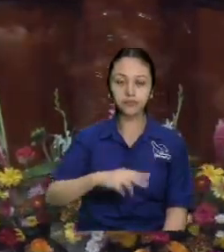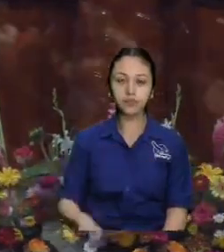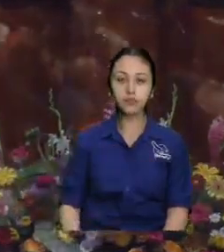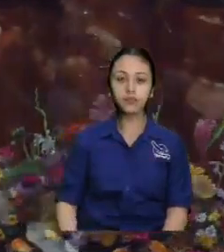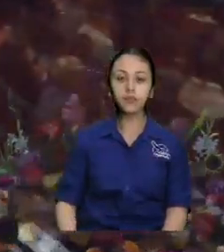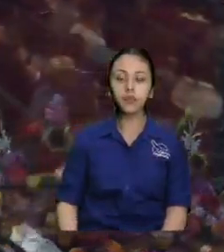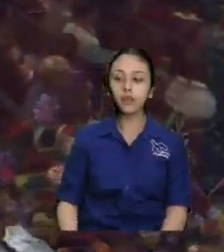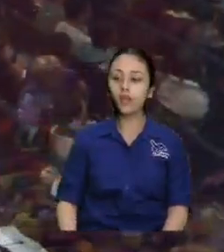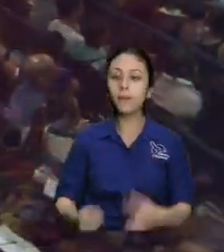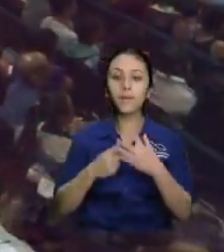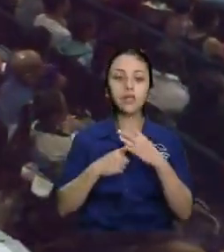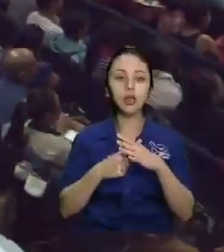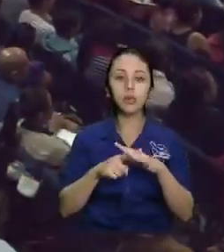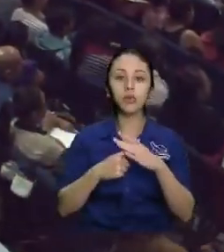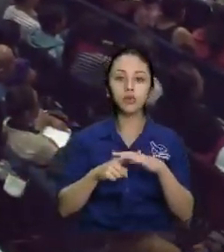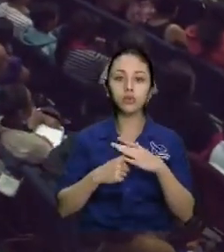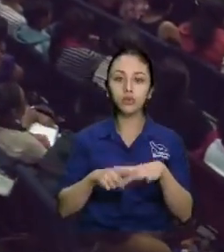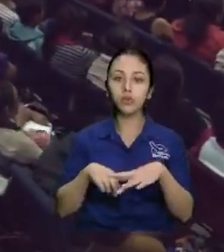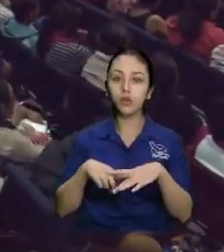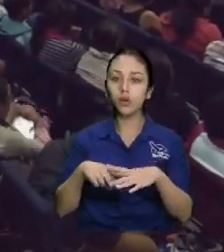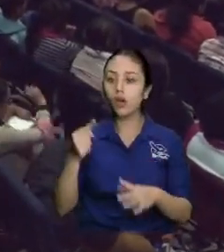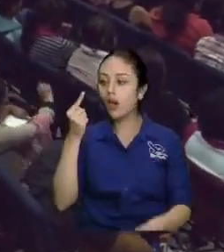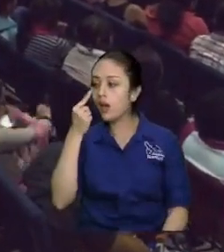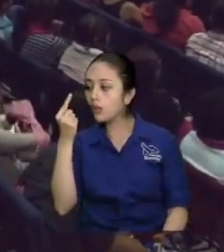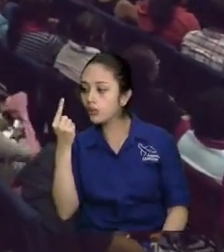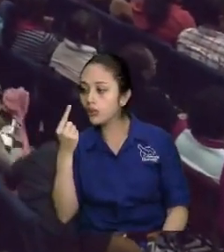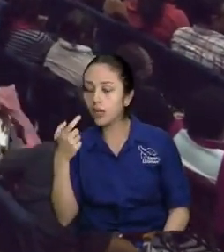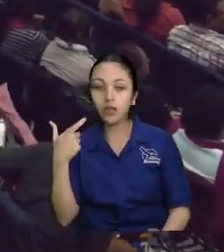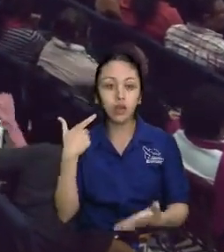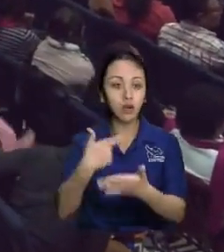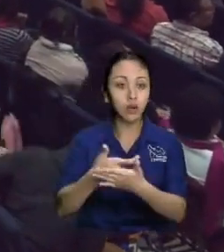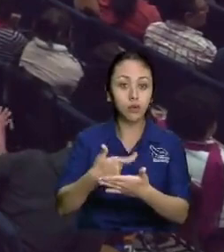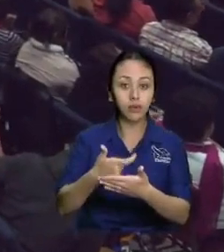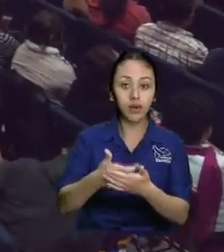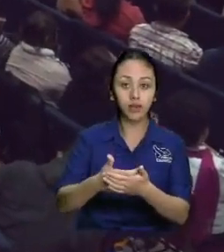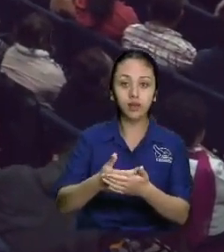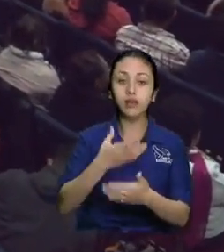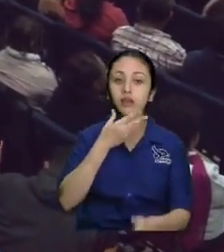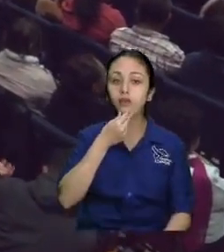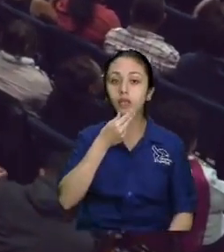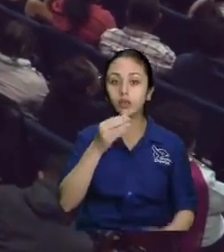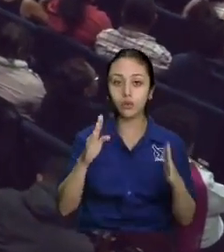comprar el terreno de allá del antiguo templo, vino un hermano